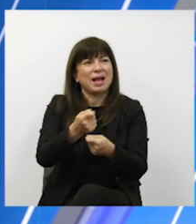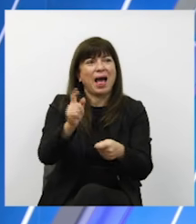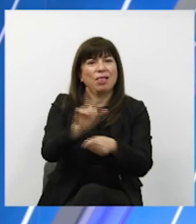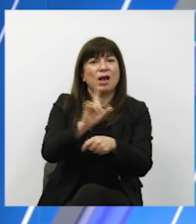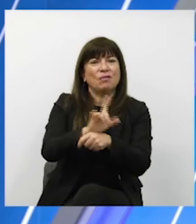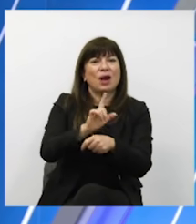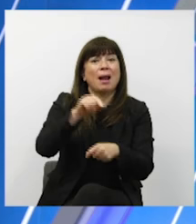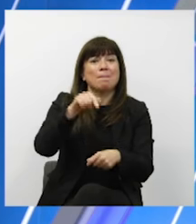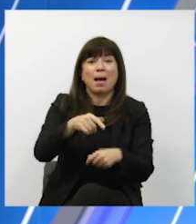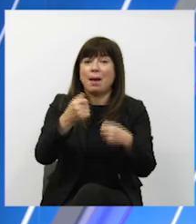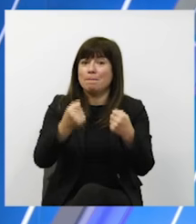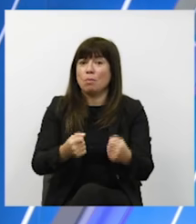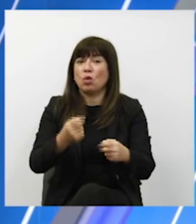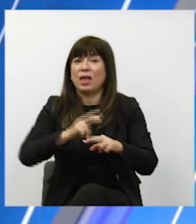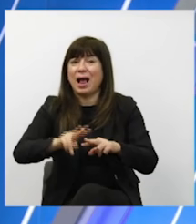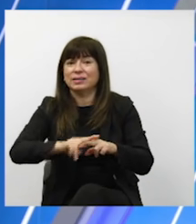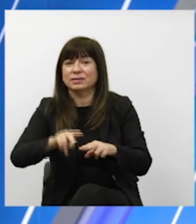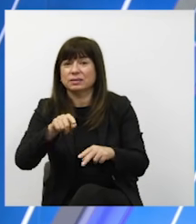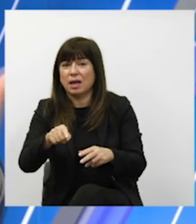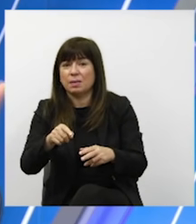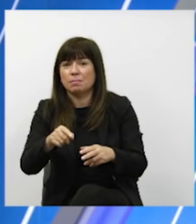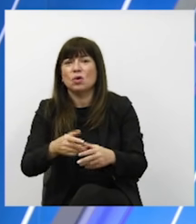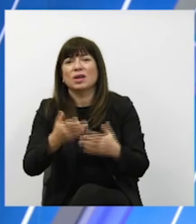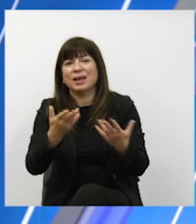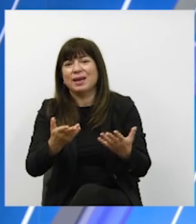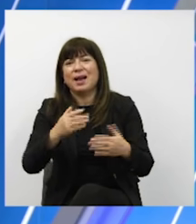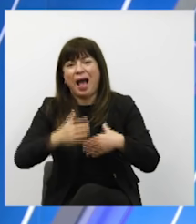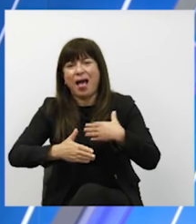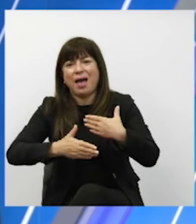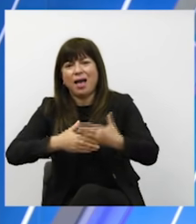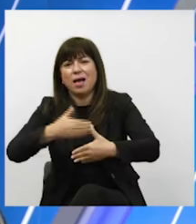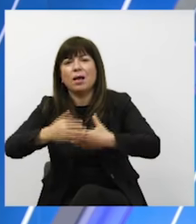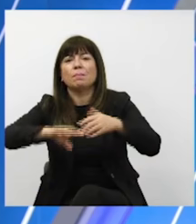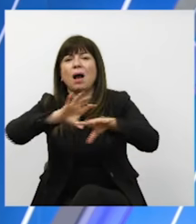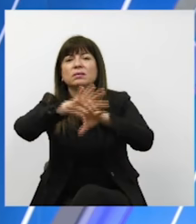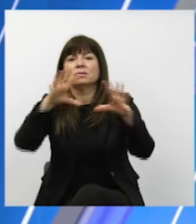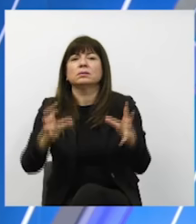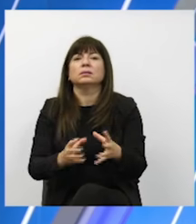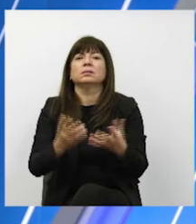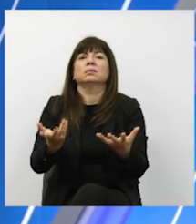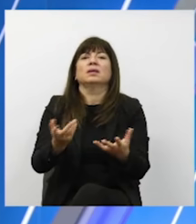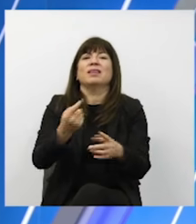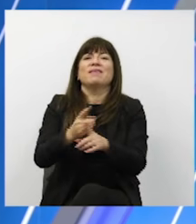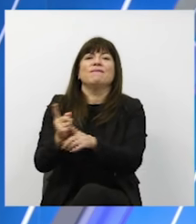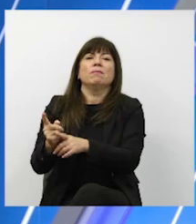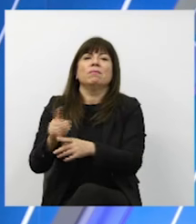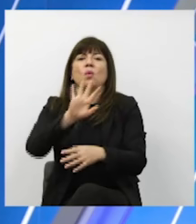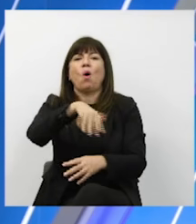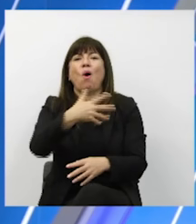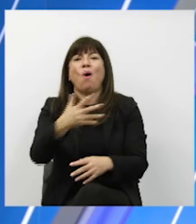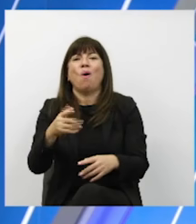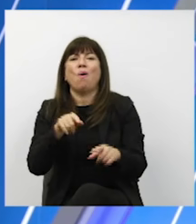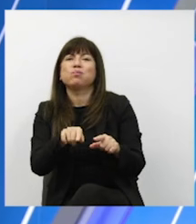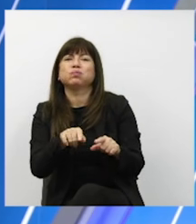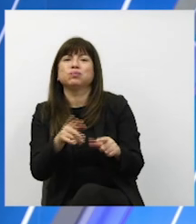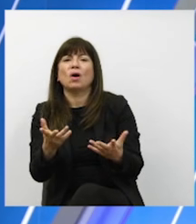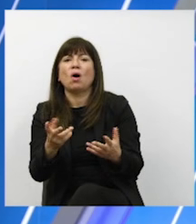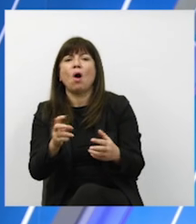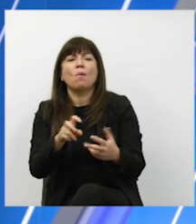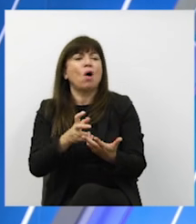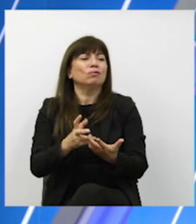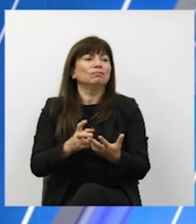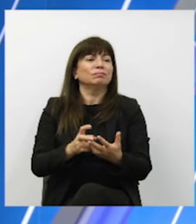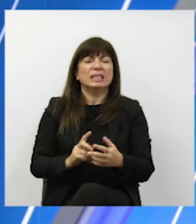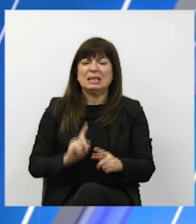que pueda hacer esto, porque como esto va a ser cada vez más globalizado, vamos a tener distintos usos horarios, ya esto de ir a la oficina y sentarse de